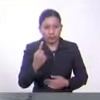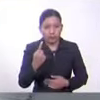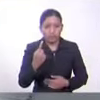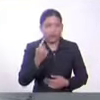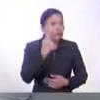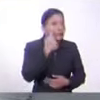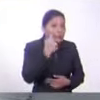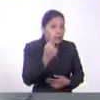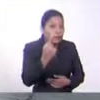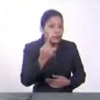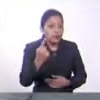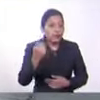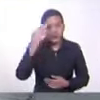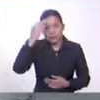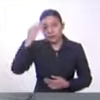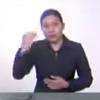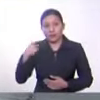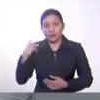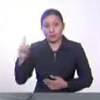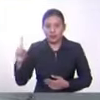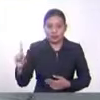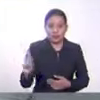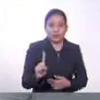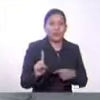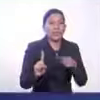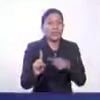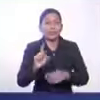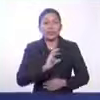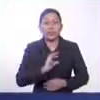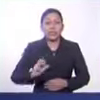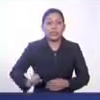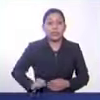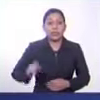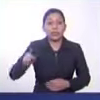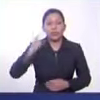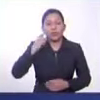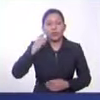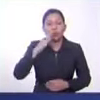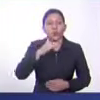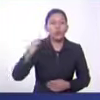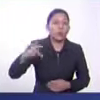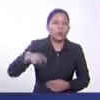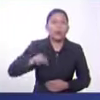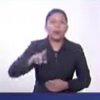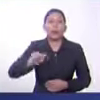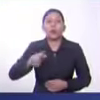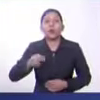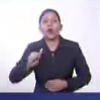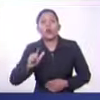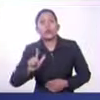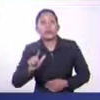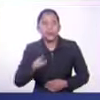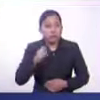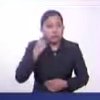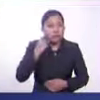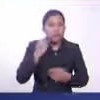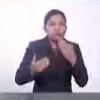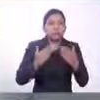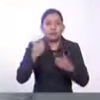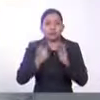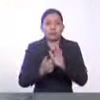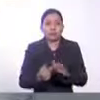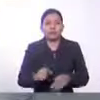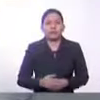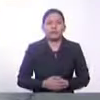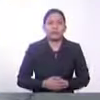vemos a Georgina Hernández, que es una migrante salvadoreña en Paraguay, y que nos explique, nos hable acerca de las causas. Me parece genial